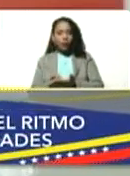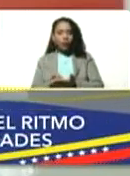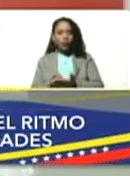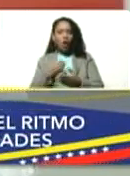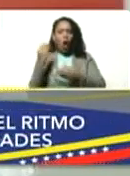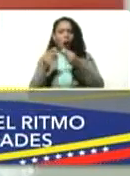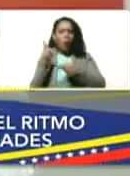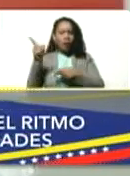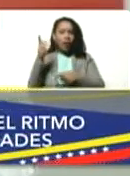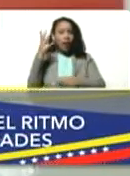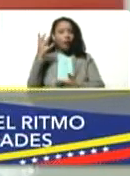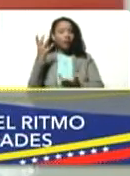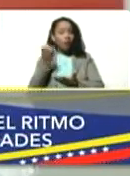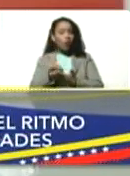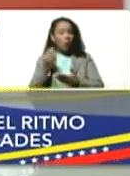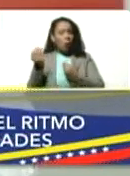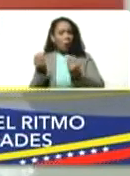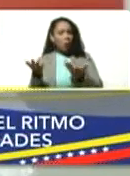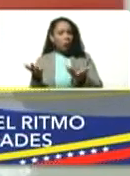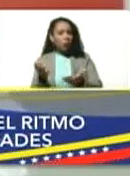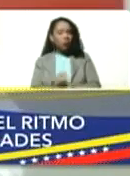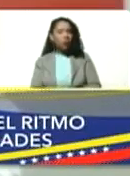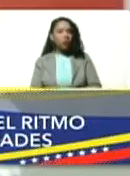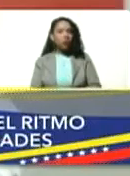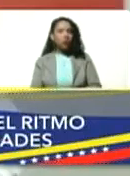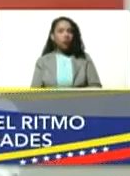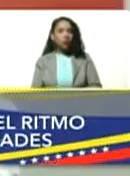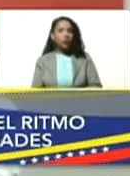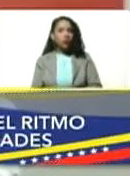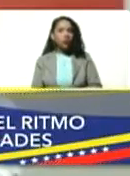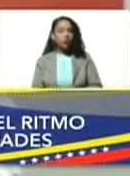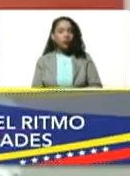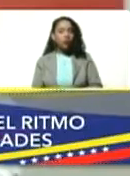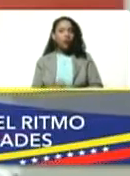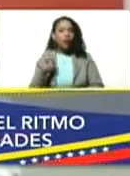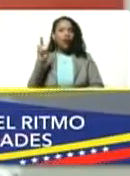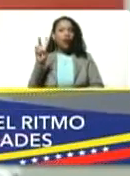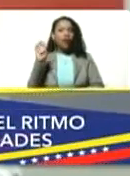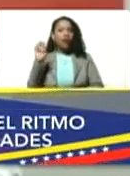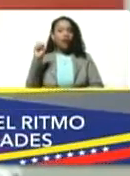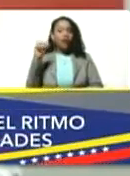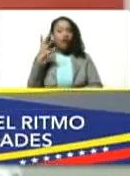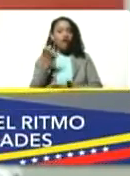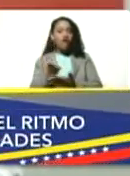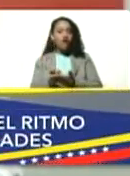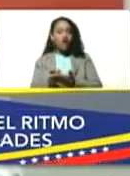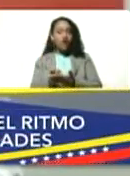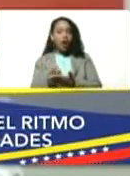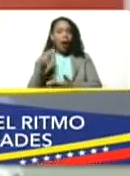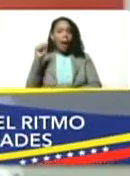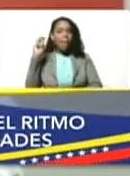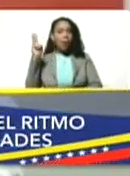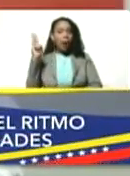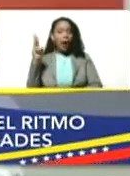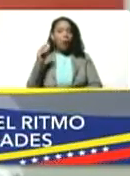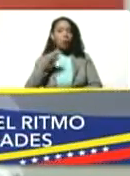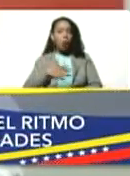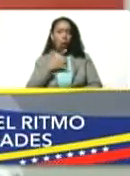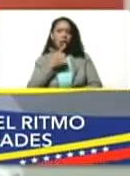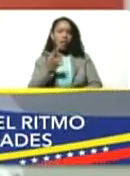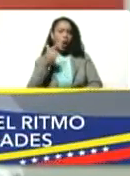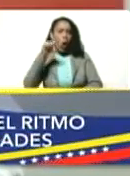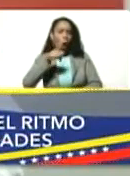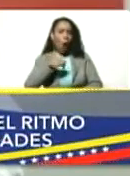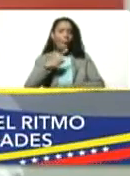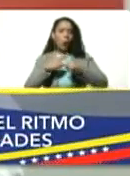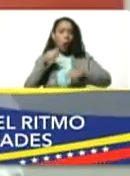esa aplicación, vicepresidenta? La aplicación Ven App, le puedo decir, hoy